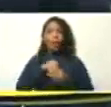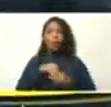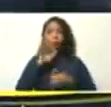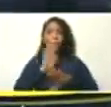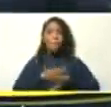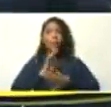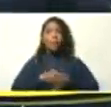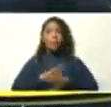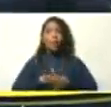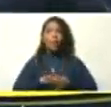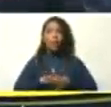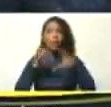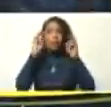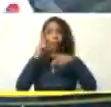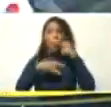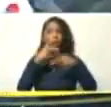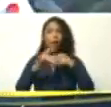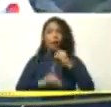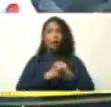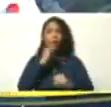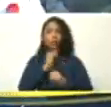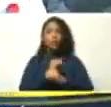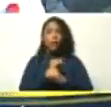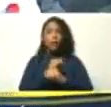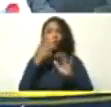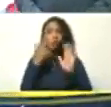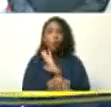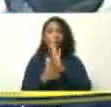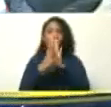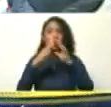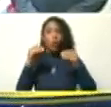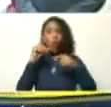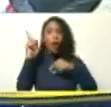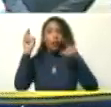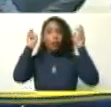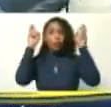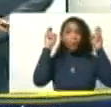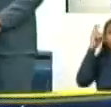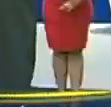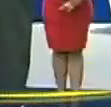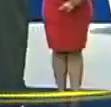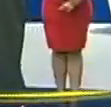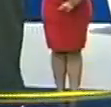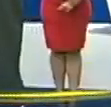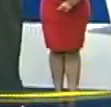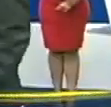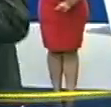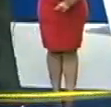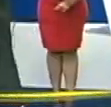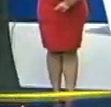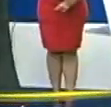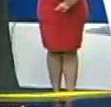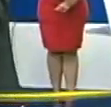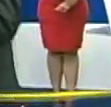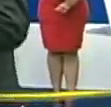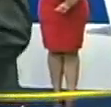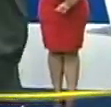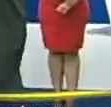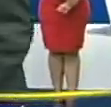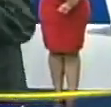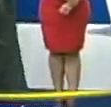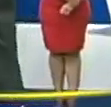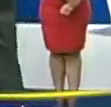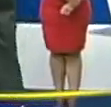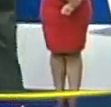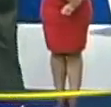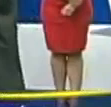las coyunturas políticas nacionales e internacionales, sobre todo en el tema político, y ha sido importante esta participación porque se abren